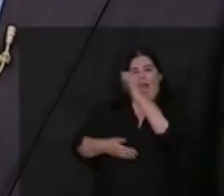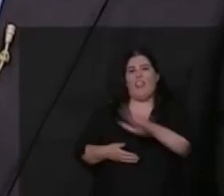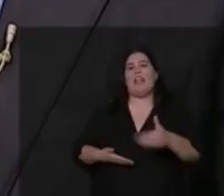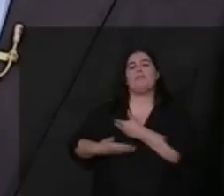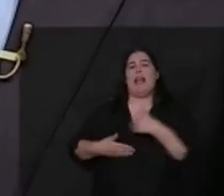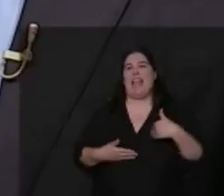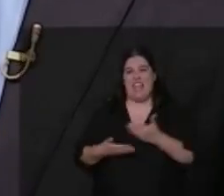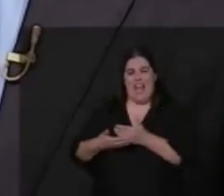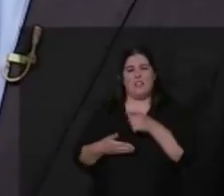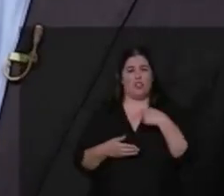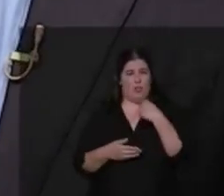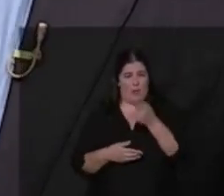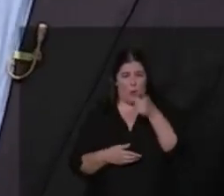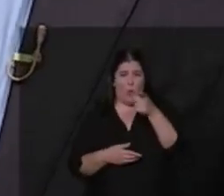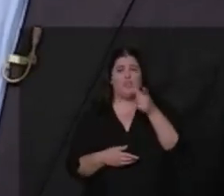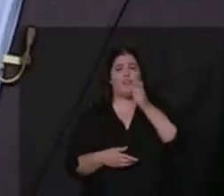¿vas a arancelar las universidades?